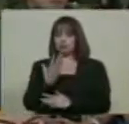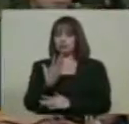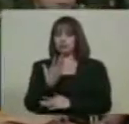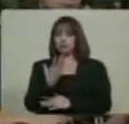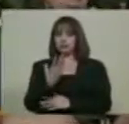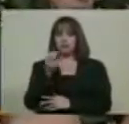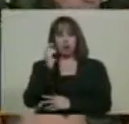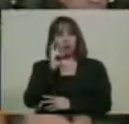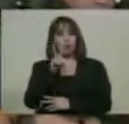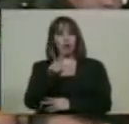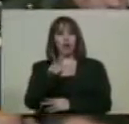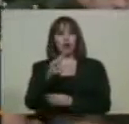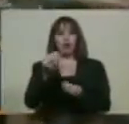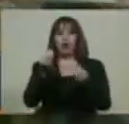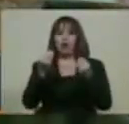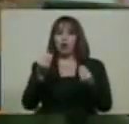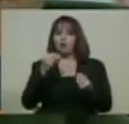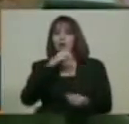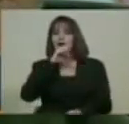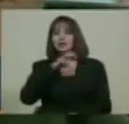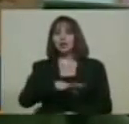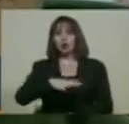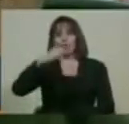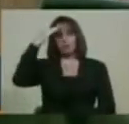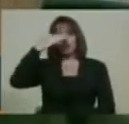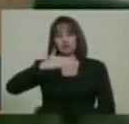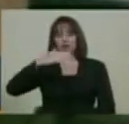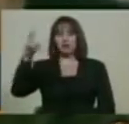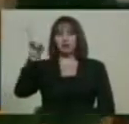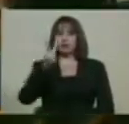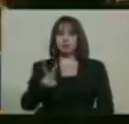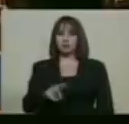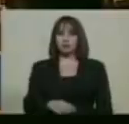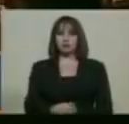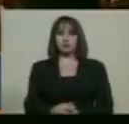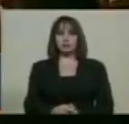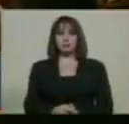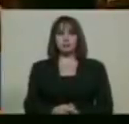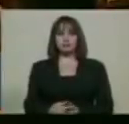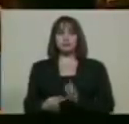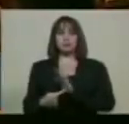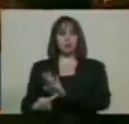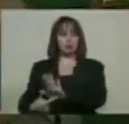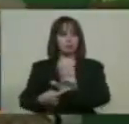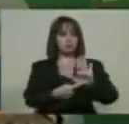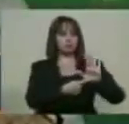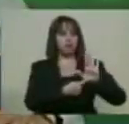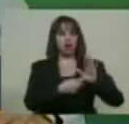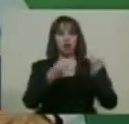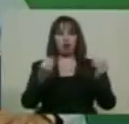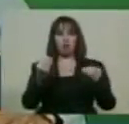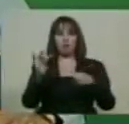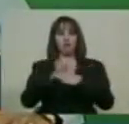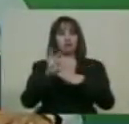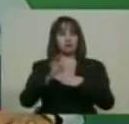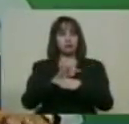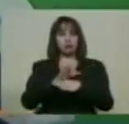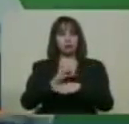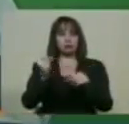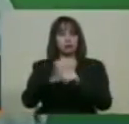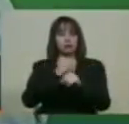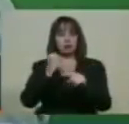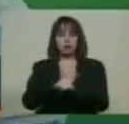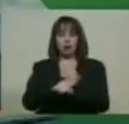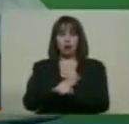es ver la historia militar de Venezuela y es ver el papel fundamental que ha jugado,